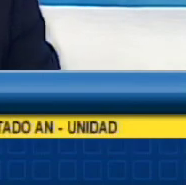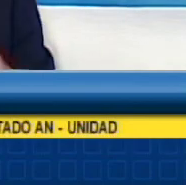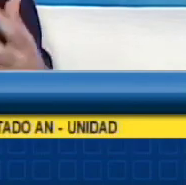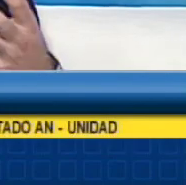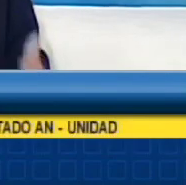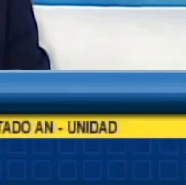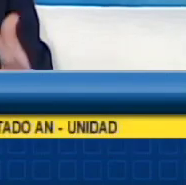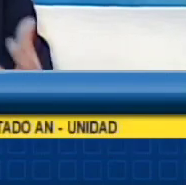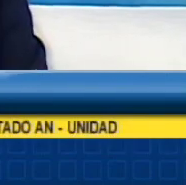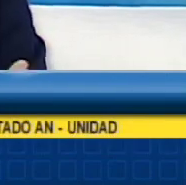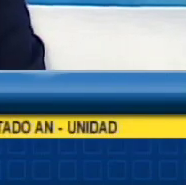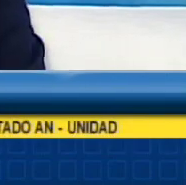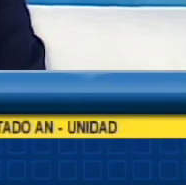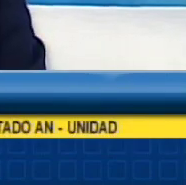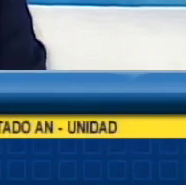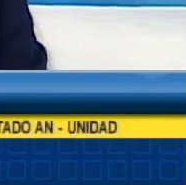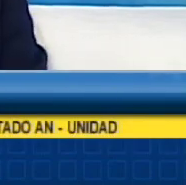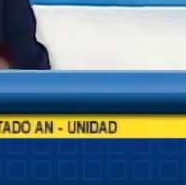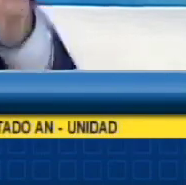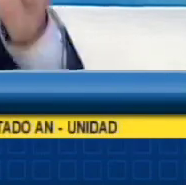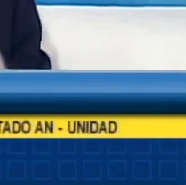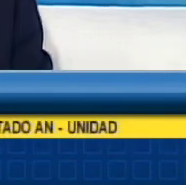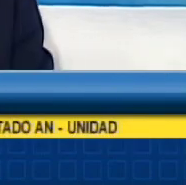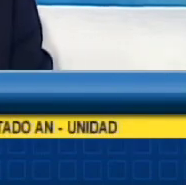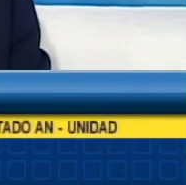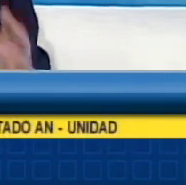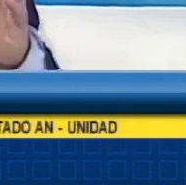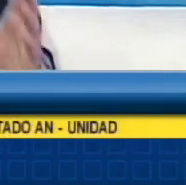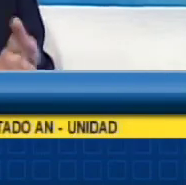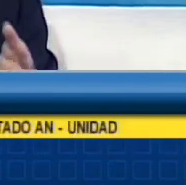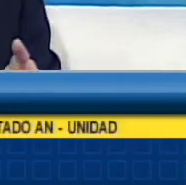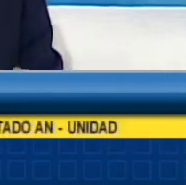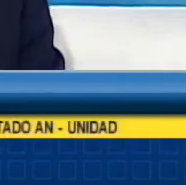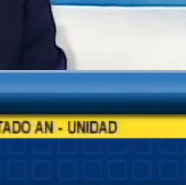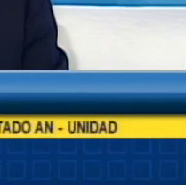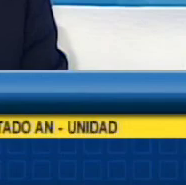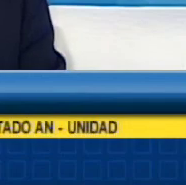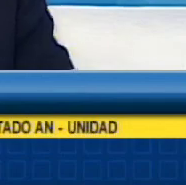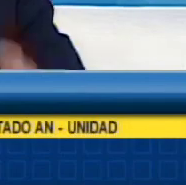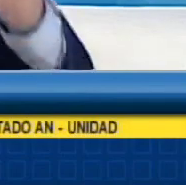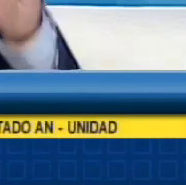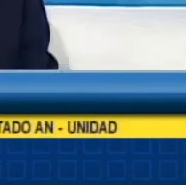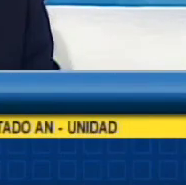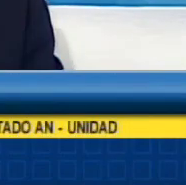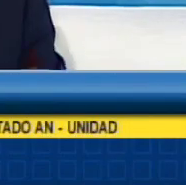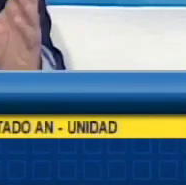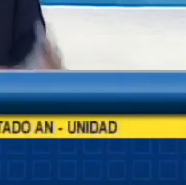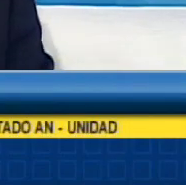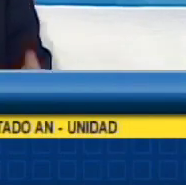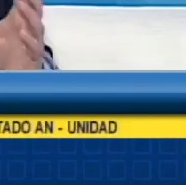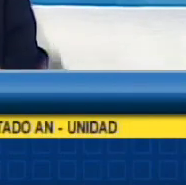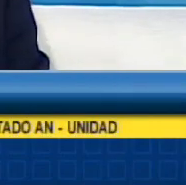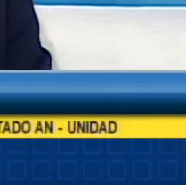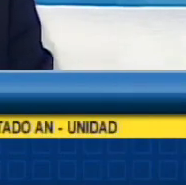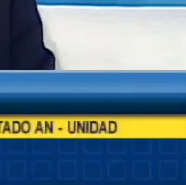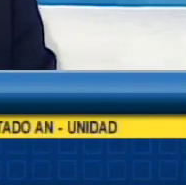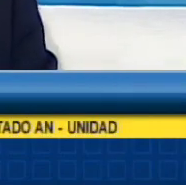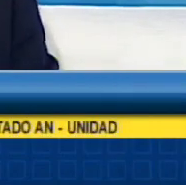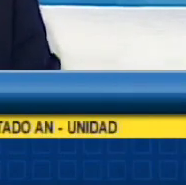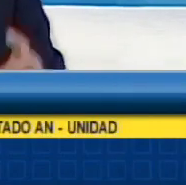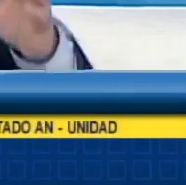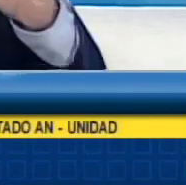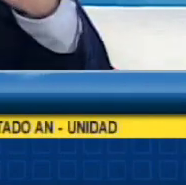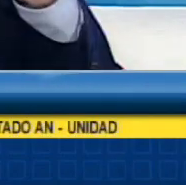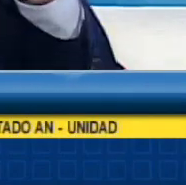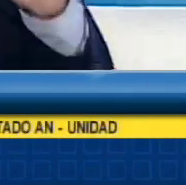Es decir, nosotros no podemos seguir siendo un país que todo, y te digo que no estoy exagerando, todo lo compramos afuera. Y